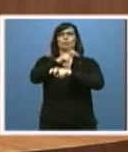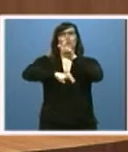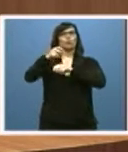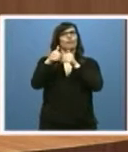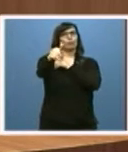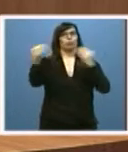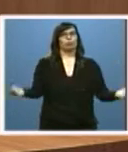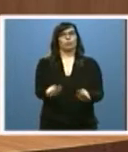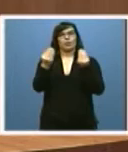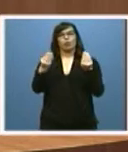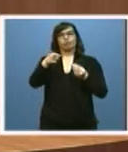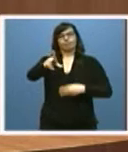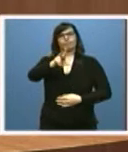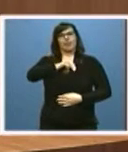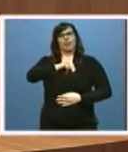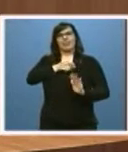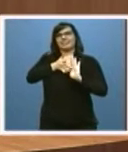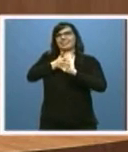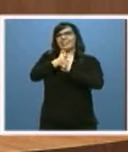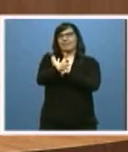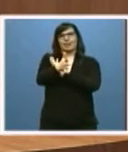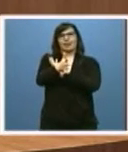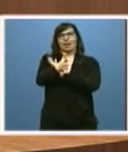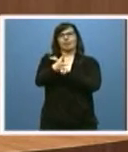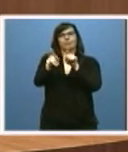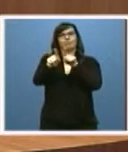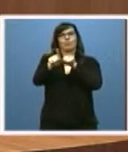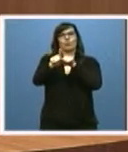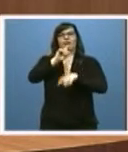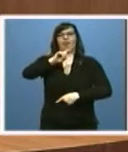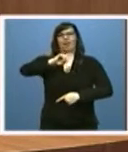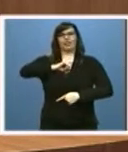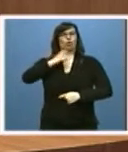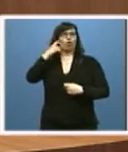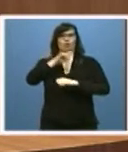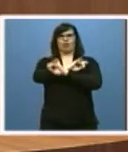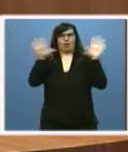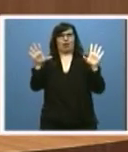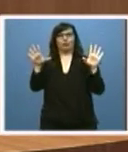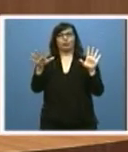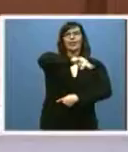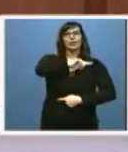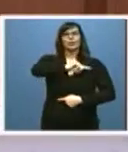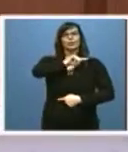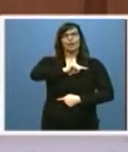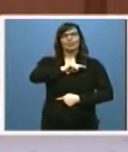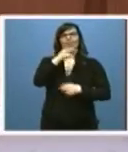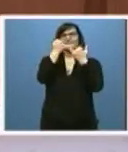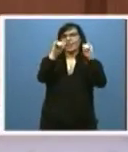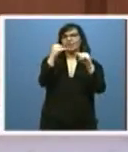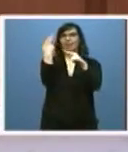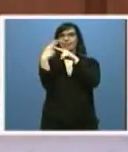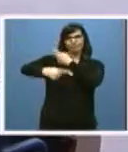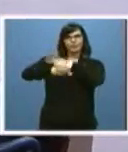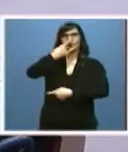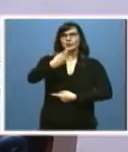Esta medalla es un mensaje alto y claro que nos llega de las Cortes de Castilla y León diciendo: no los olvidamos. Juan Vicente Herrera ha aprovechado